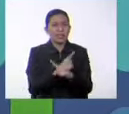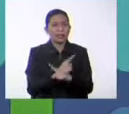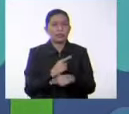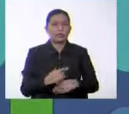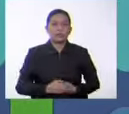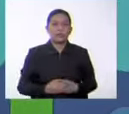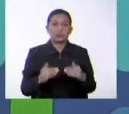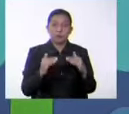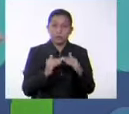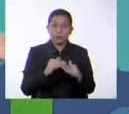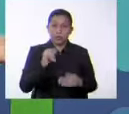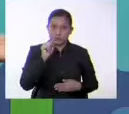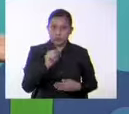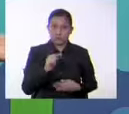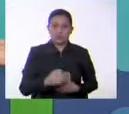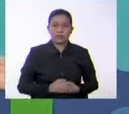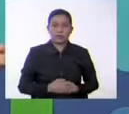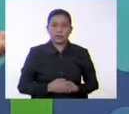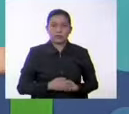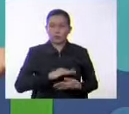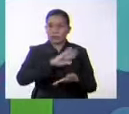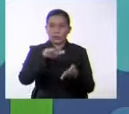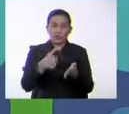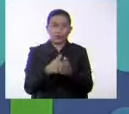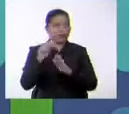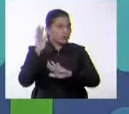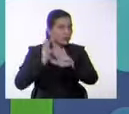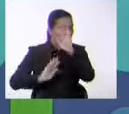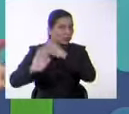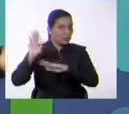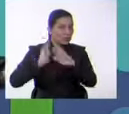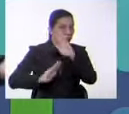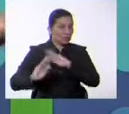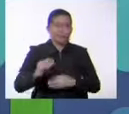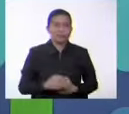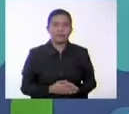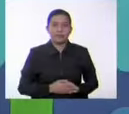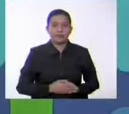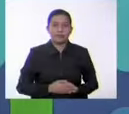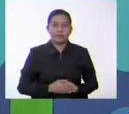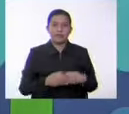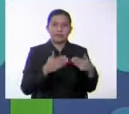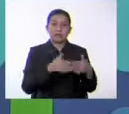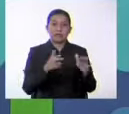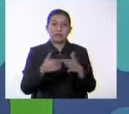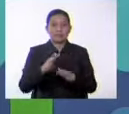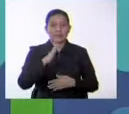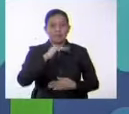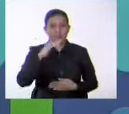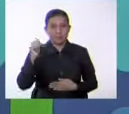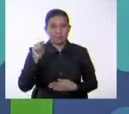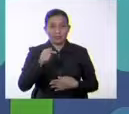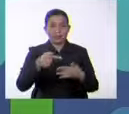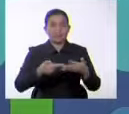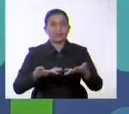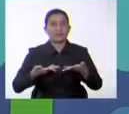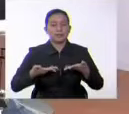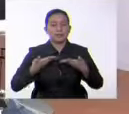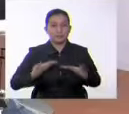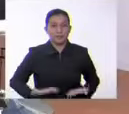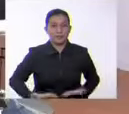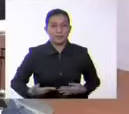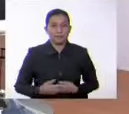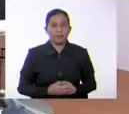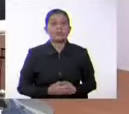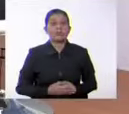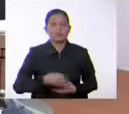eso también todo es historia, y ahora podemos ver la legislación en diferentes países de esos derechos humanos. Así es.